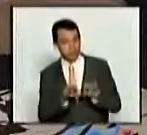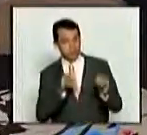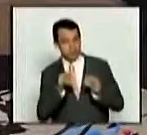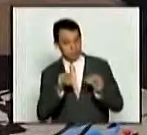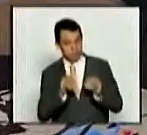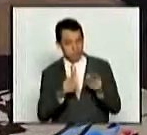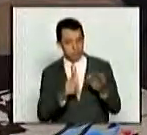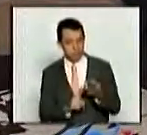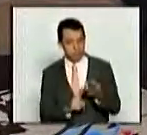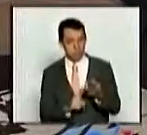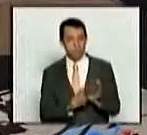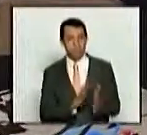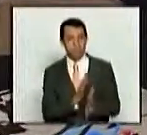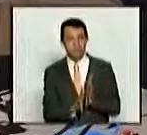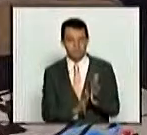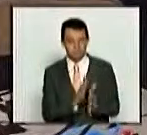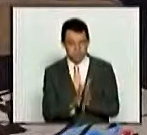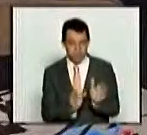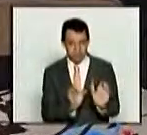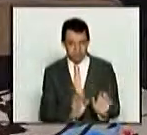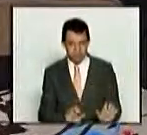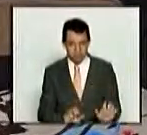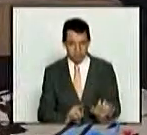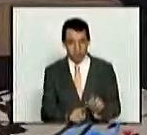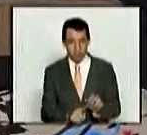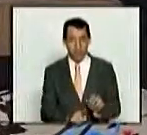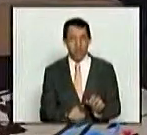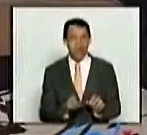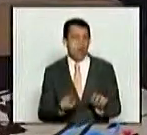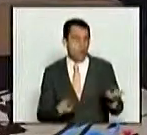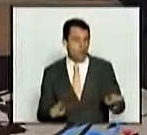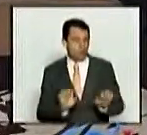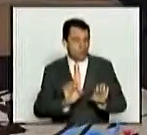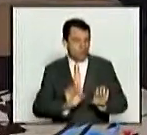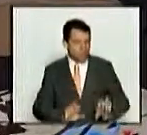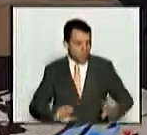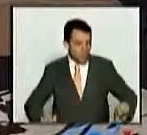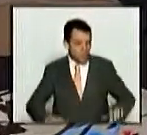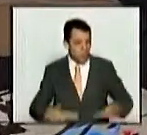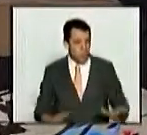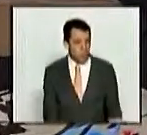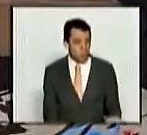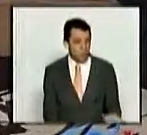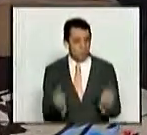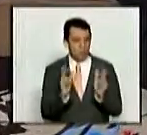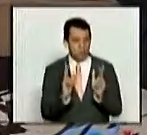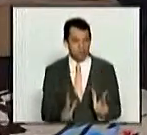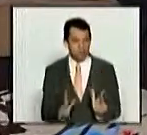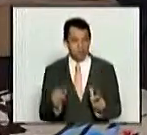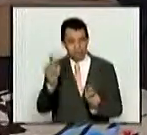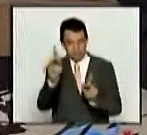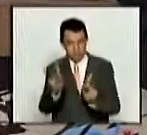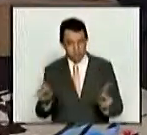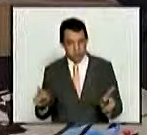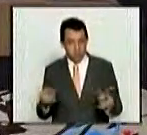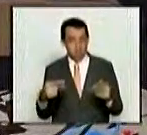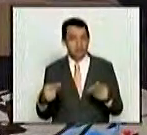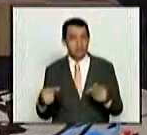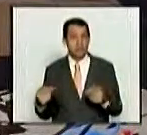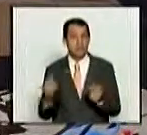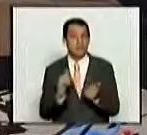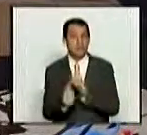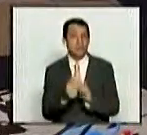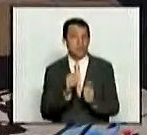la quiropraxia o con lo que mal hemos llamado ajustes, y es que hoy en día en nuestro medio, en especial en los medios de ámbito